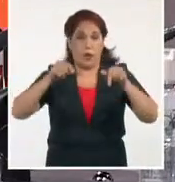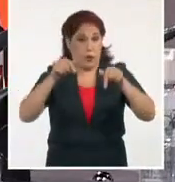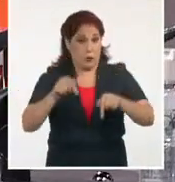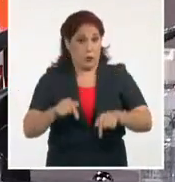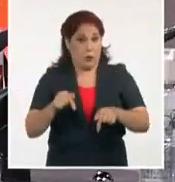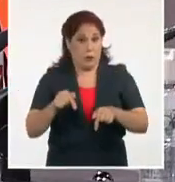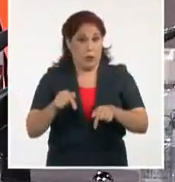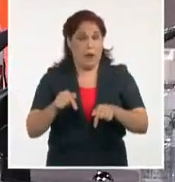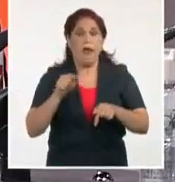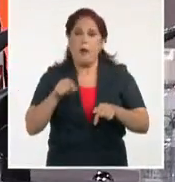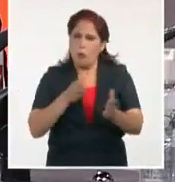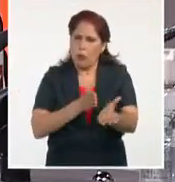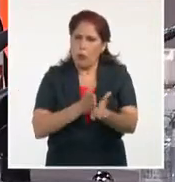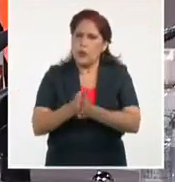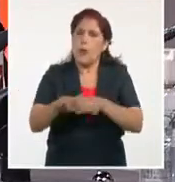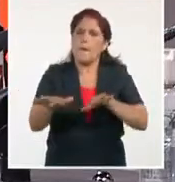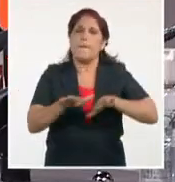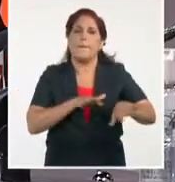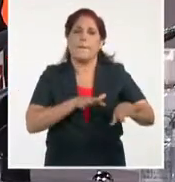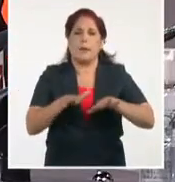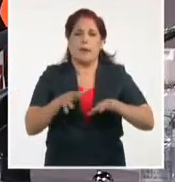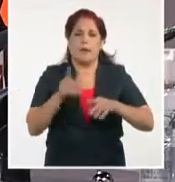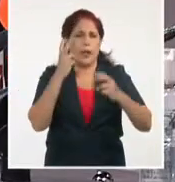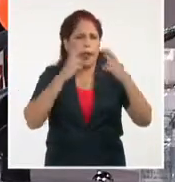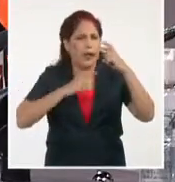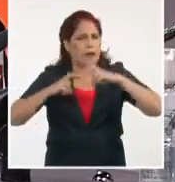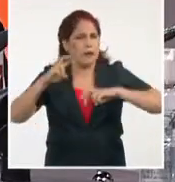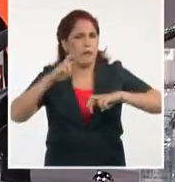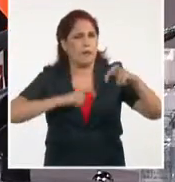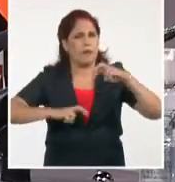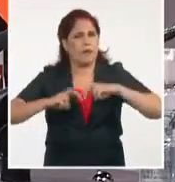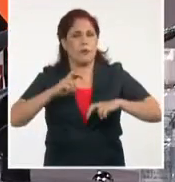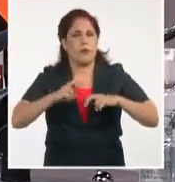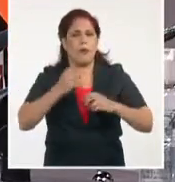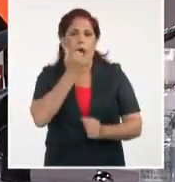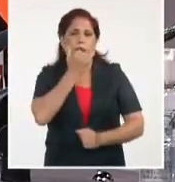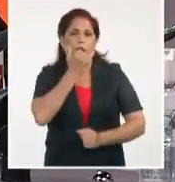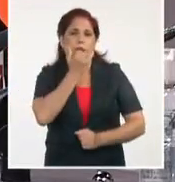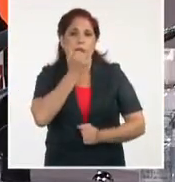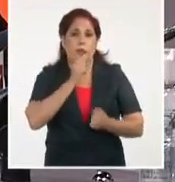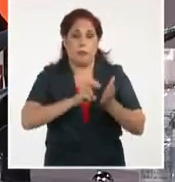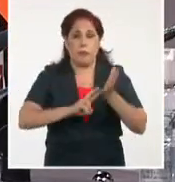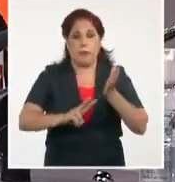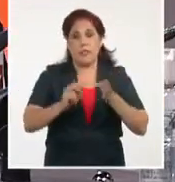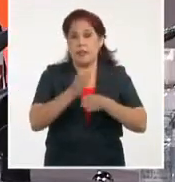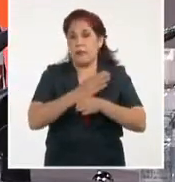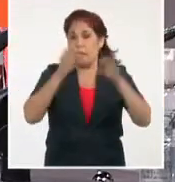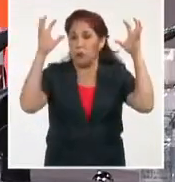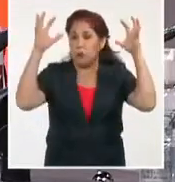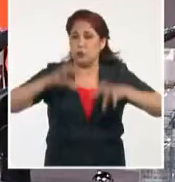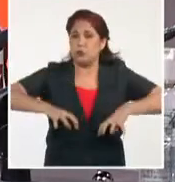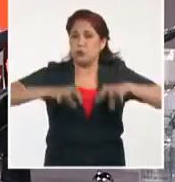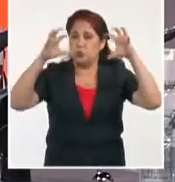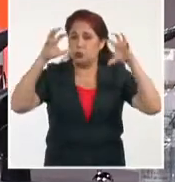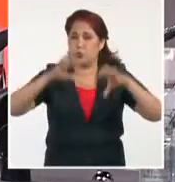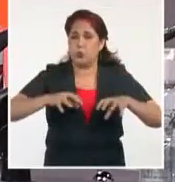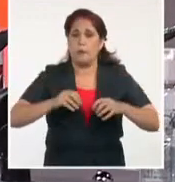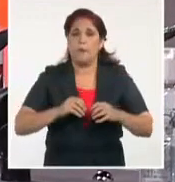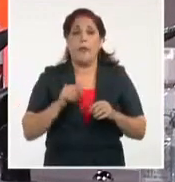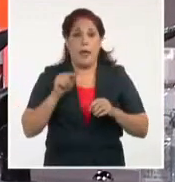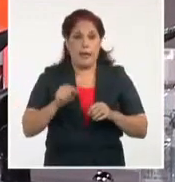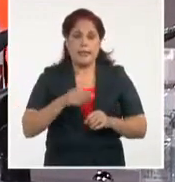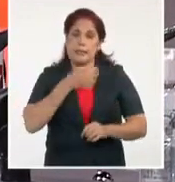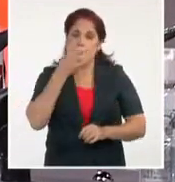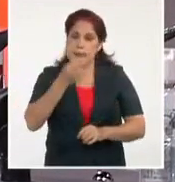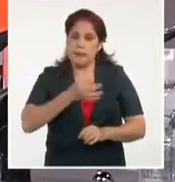supuesto que habrá que seguir pues indagando en los daños que puede haber causado, sobre todo en aquellos territorios donde más llovió y donde se ha planteado